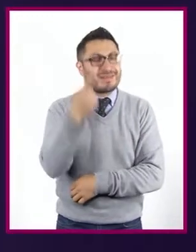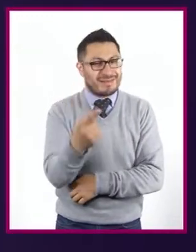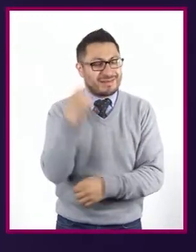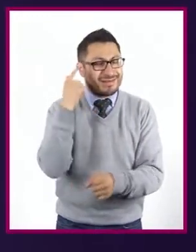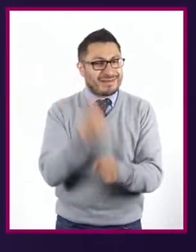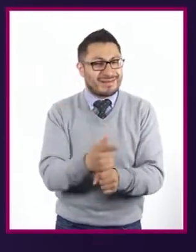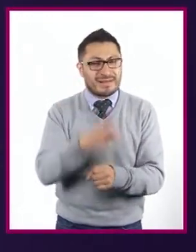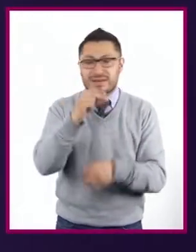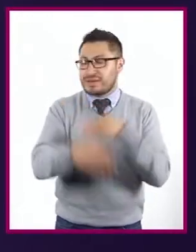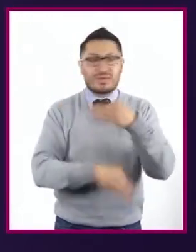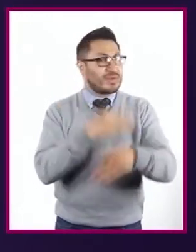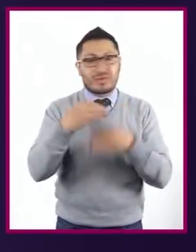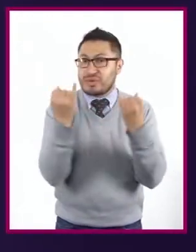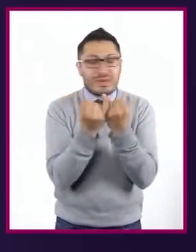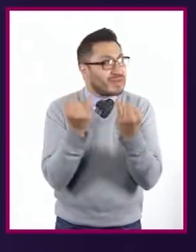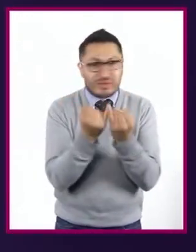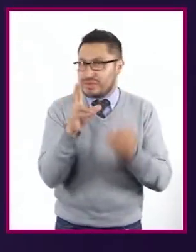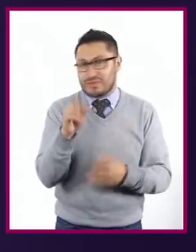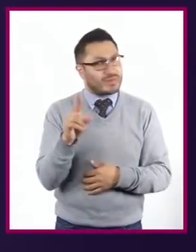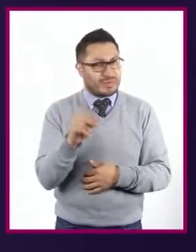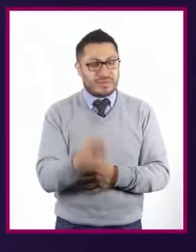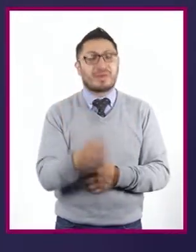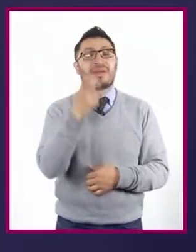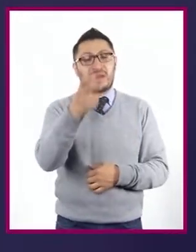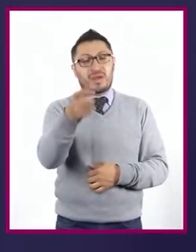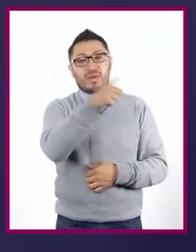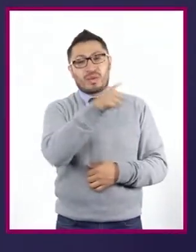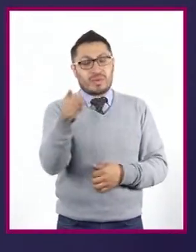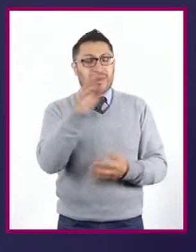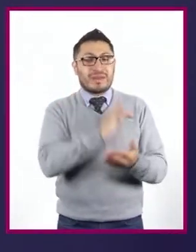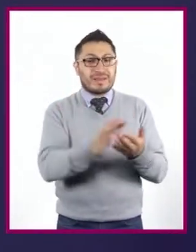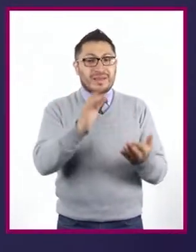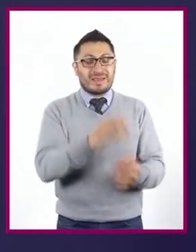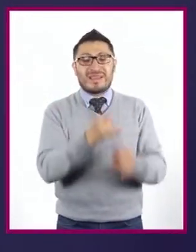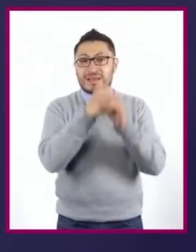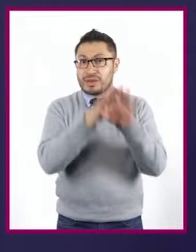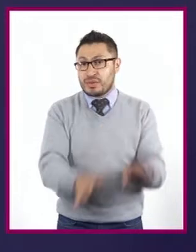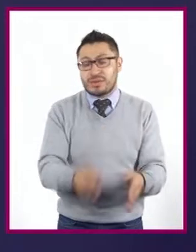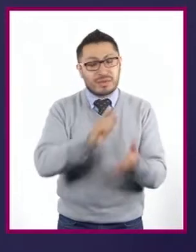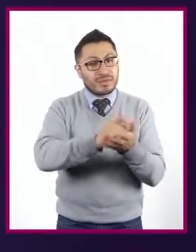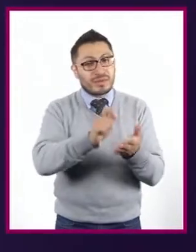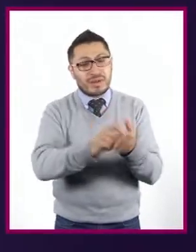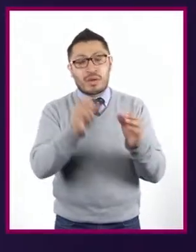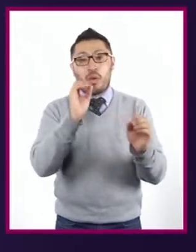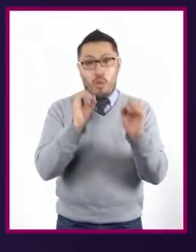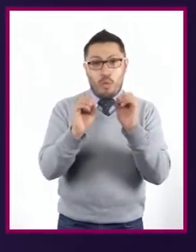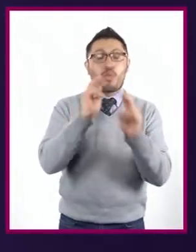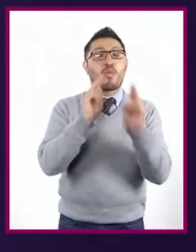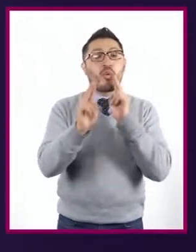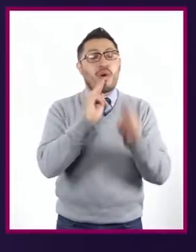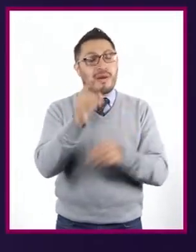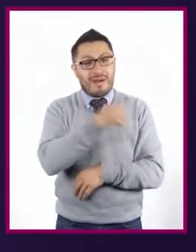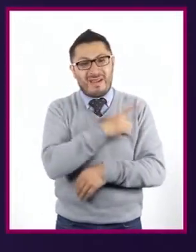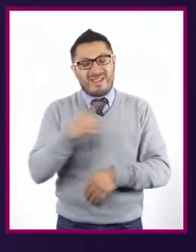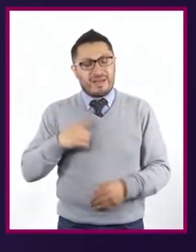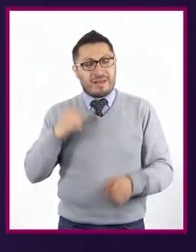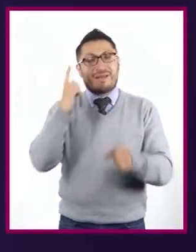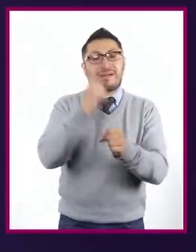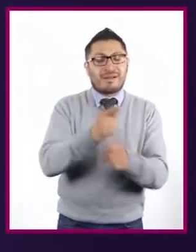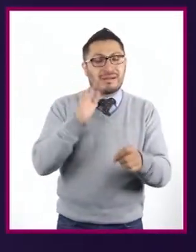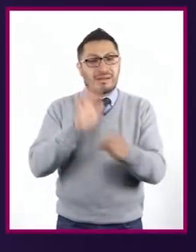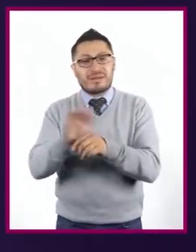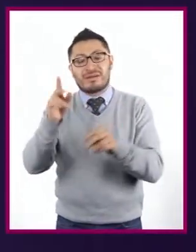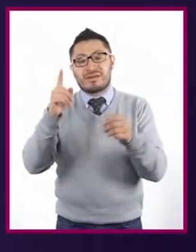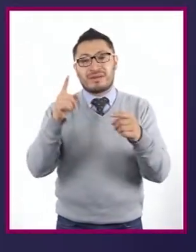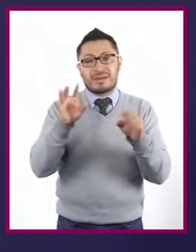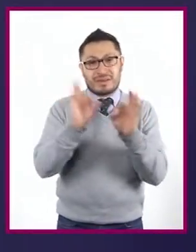notas informativas son iguales, así que cuando leamos una nota informativa o noticia, debemos distinguir la formalidad con